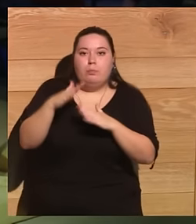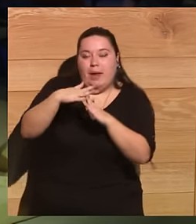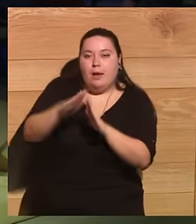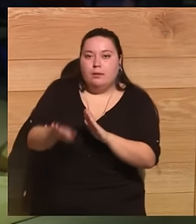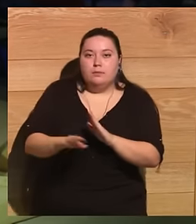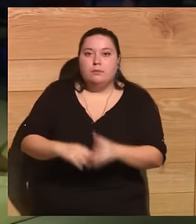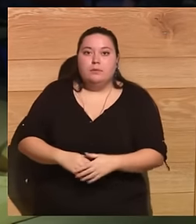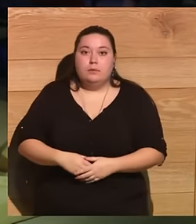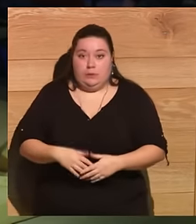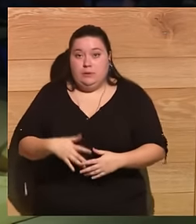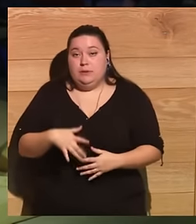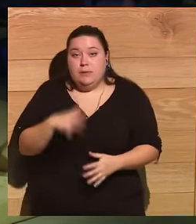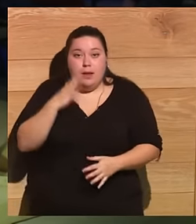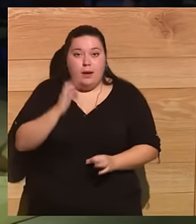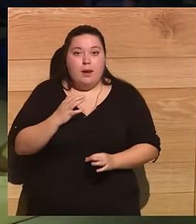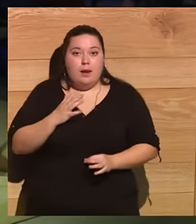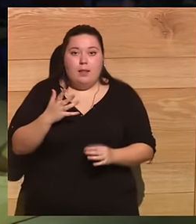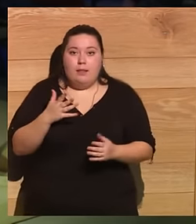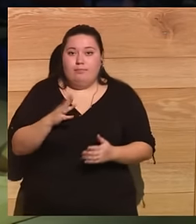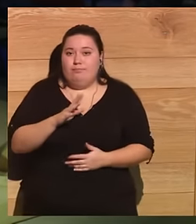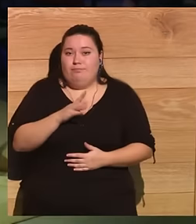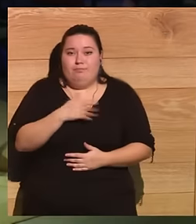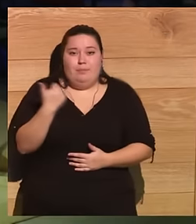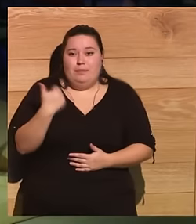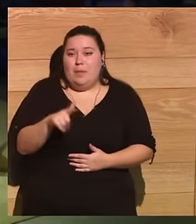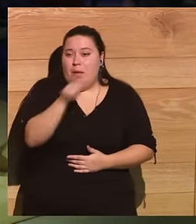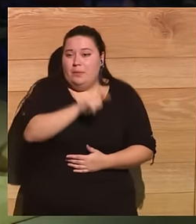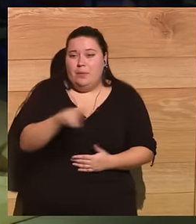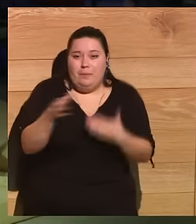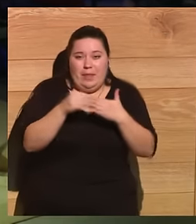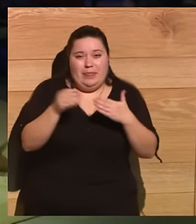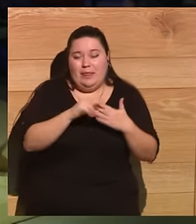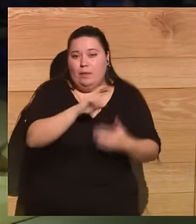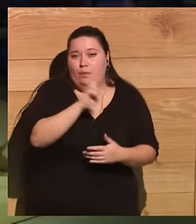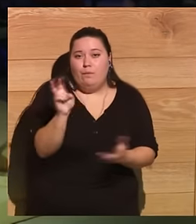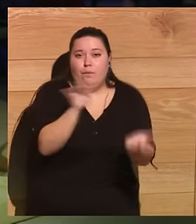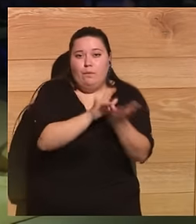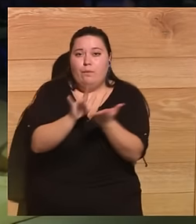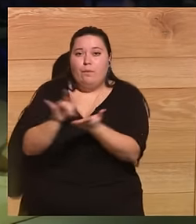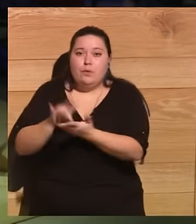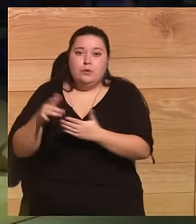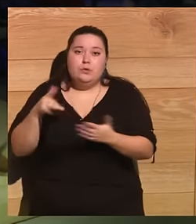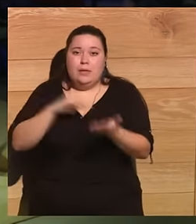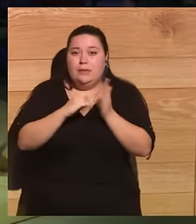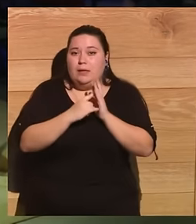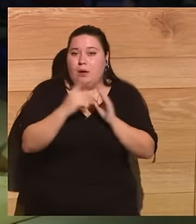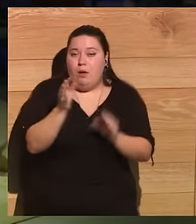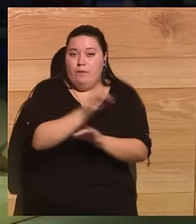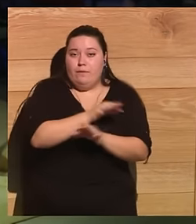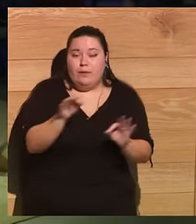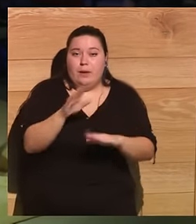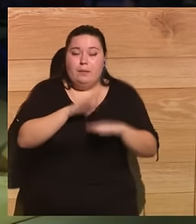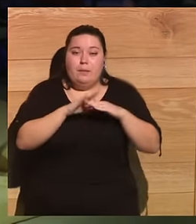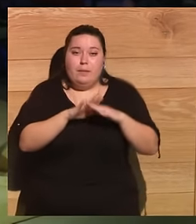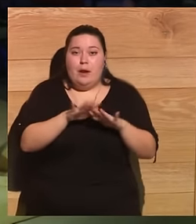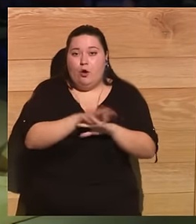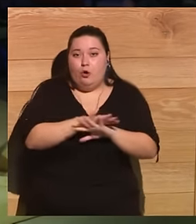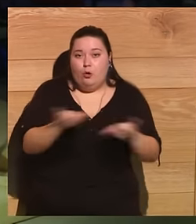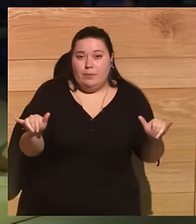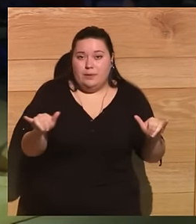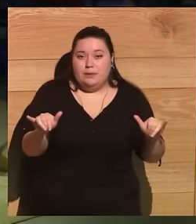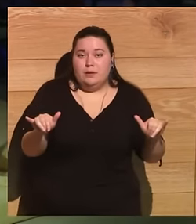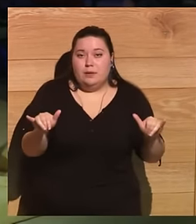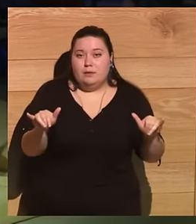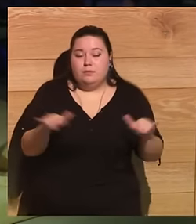que existe en decenas de miles de pacientes de todo el mundo. Es una técnica muy eficaz para compensar, no para curar, pero sí